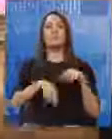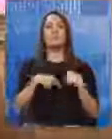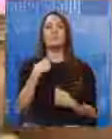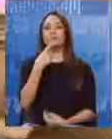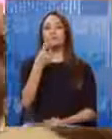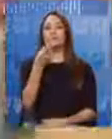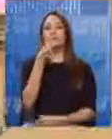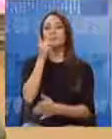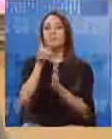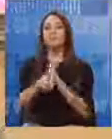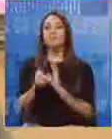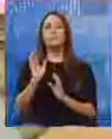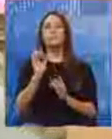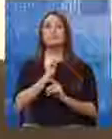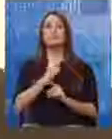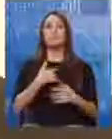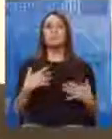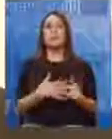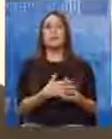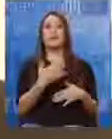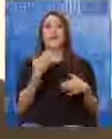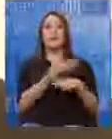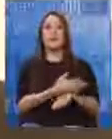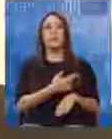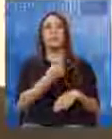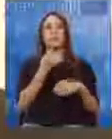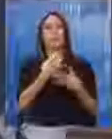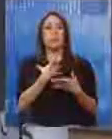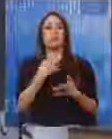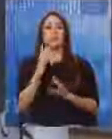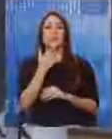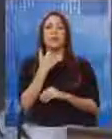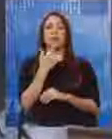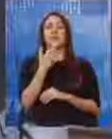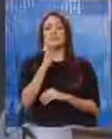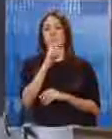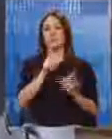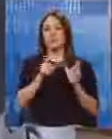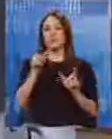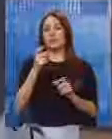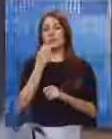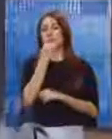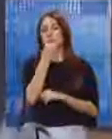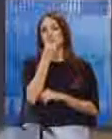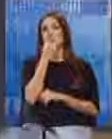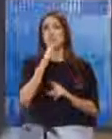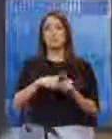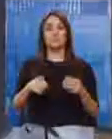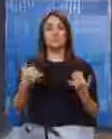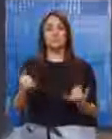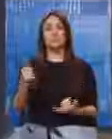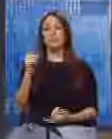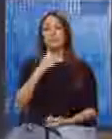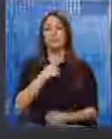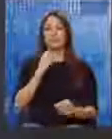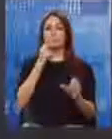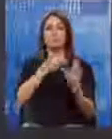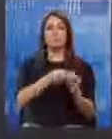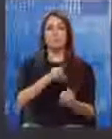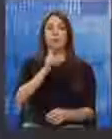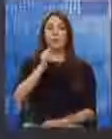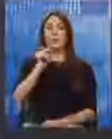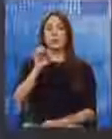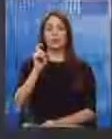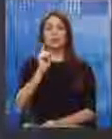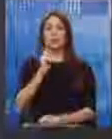estos cobros por temor a represalias. Homero Michui tiene 36 años en el magisterio. Dice que actualmente no es afiliado a la UNE, pero